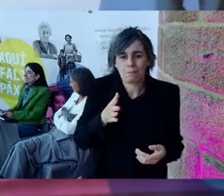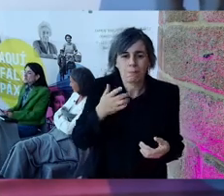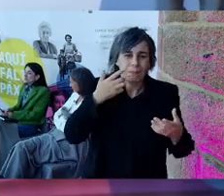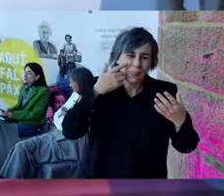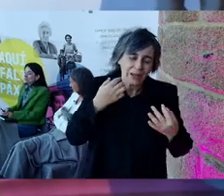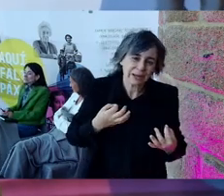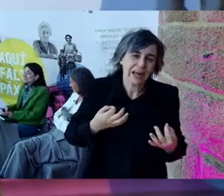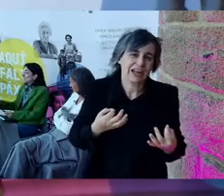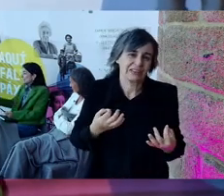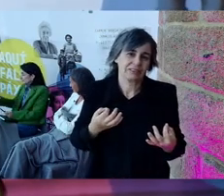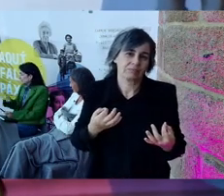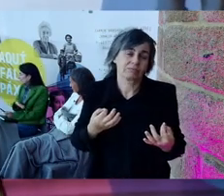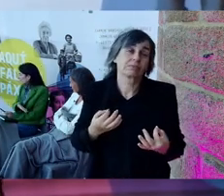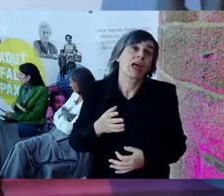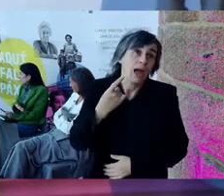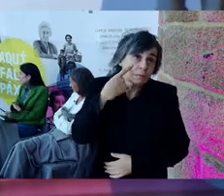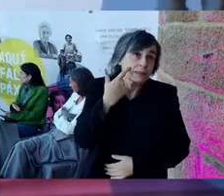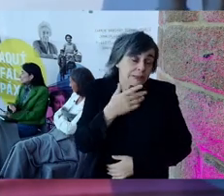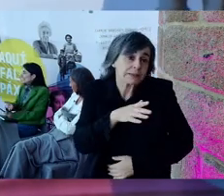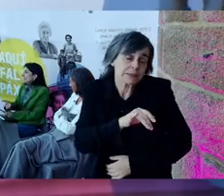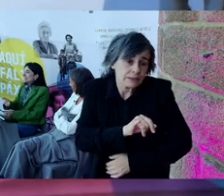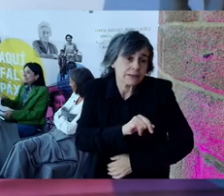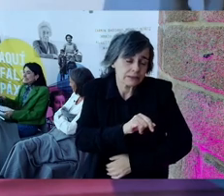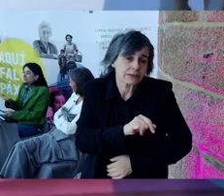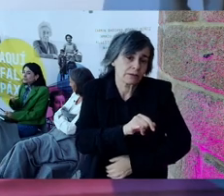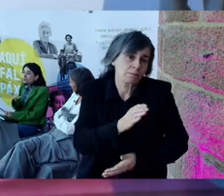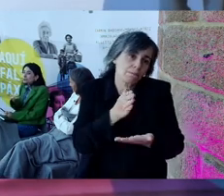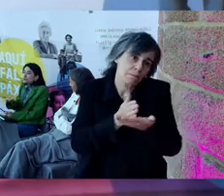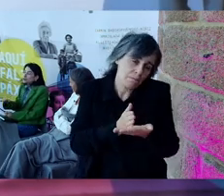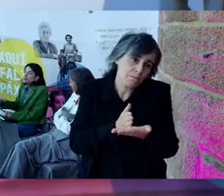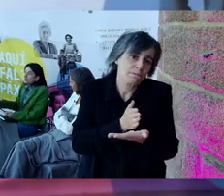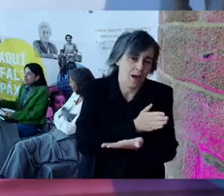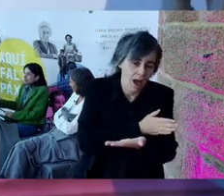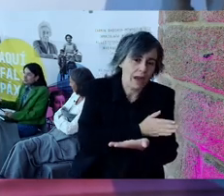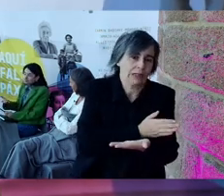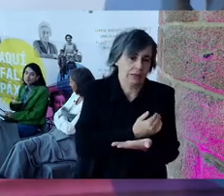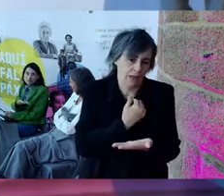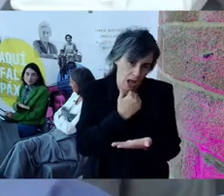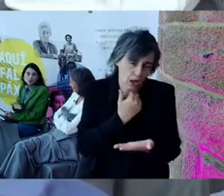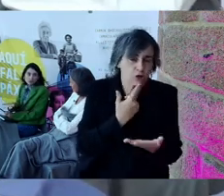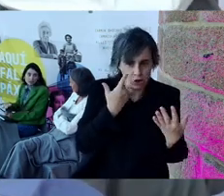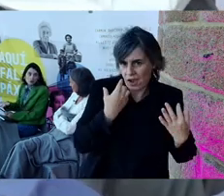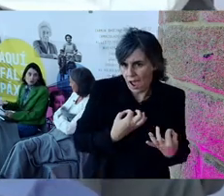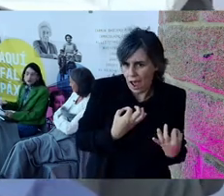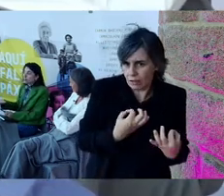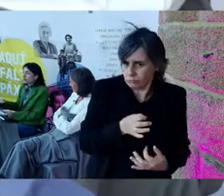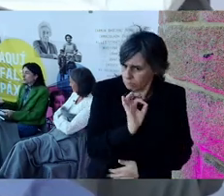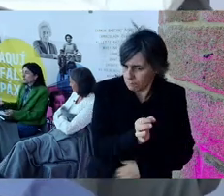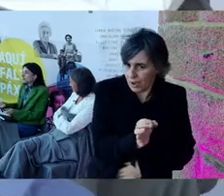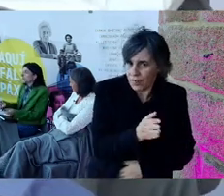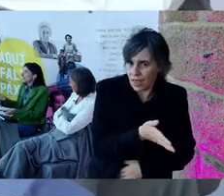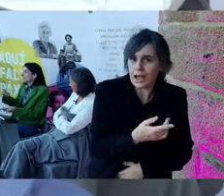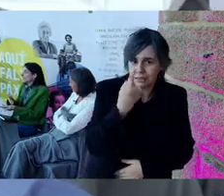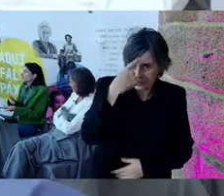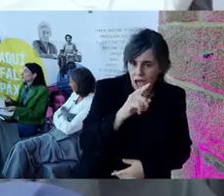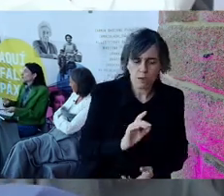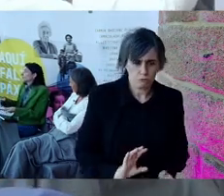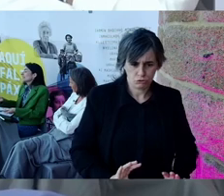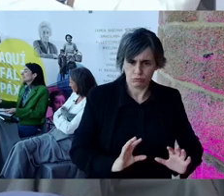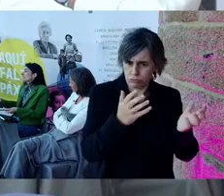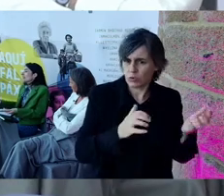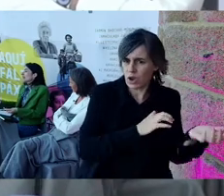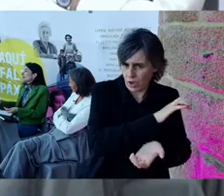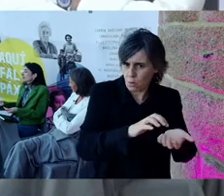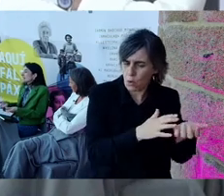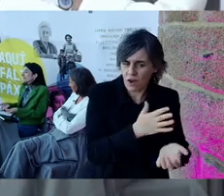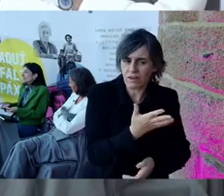más verosímil, pues sí, efectivamente tienen un pozo de realidad. Sabemos que hubo